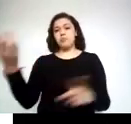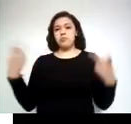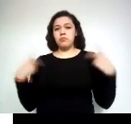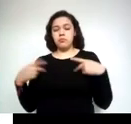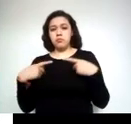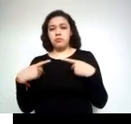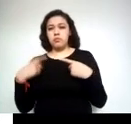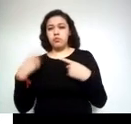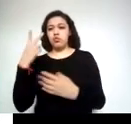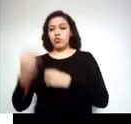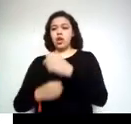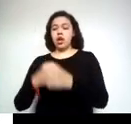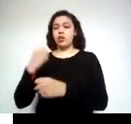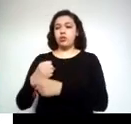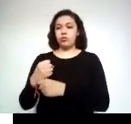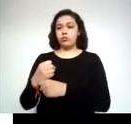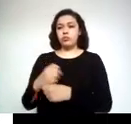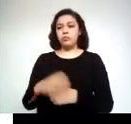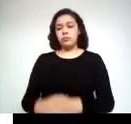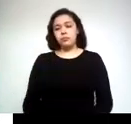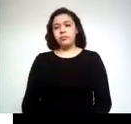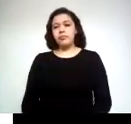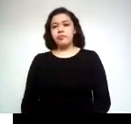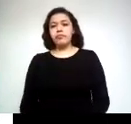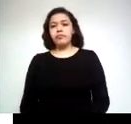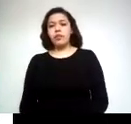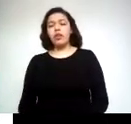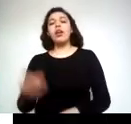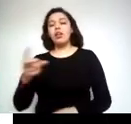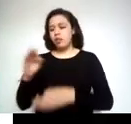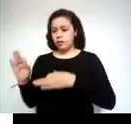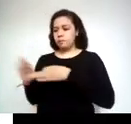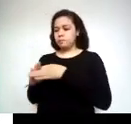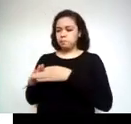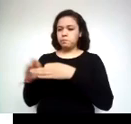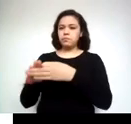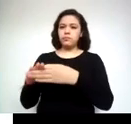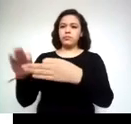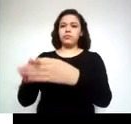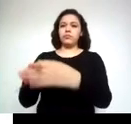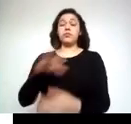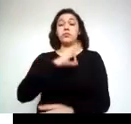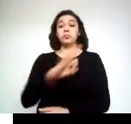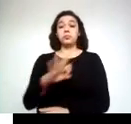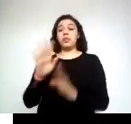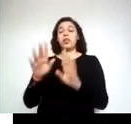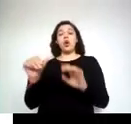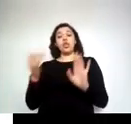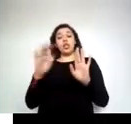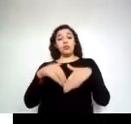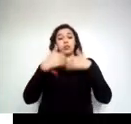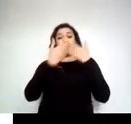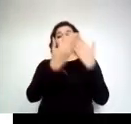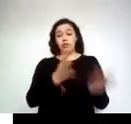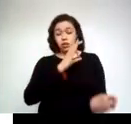cada 2 años. Y esa es la frecuencia con la que se hace. Ahora, si los puede aplicar algún externo, como les